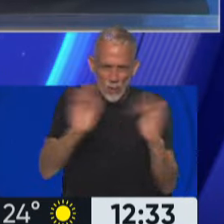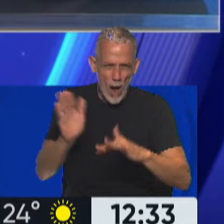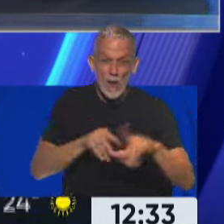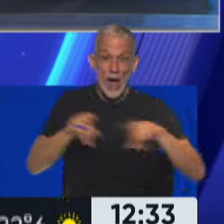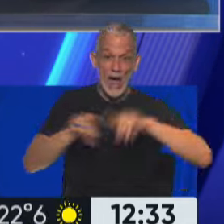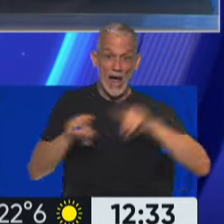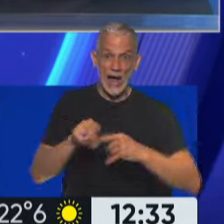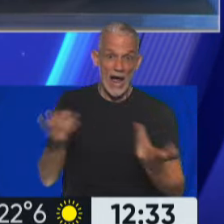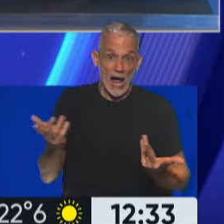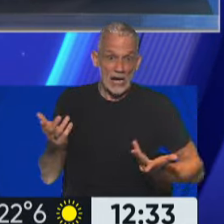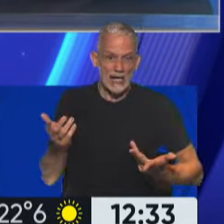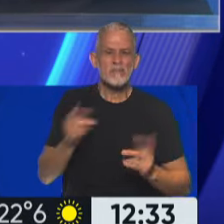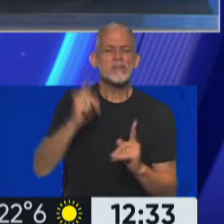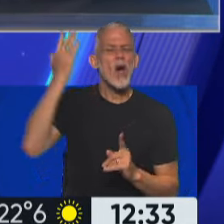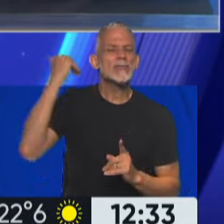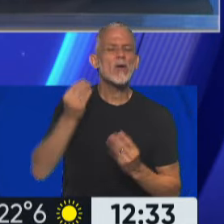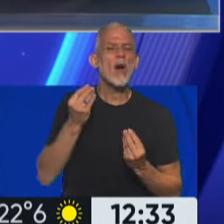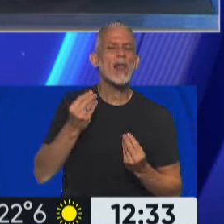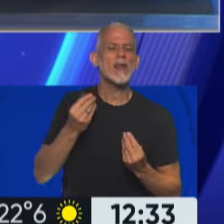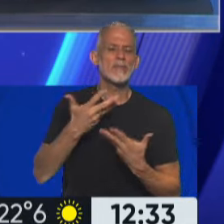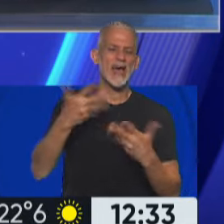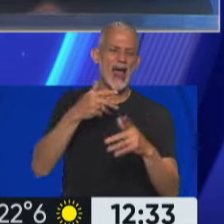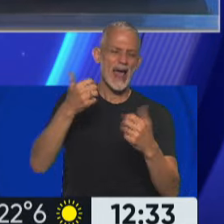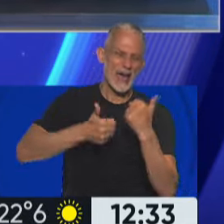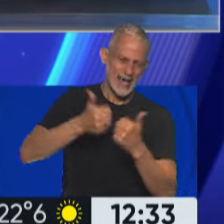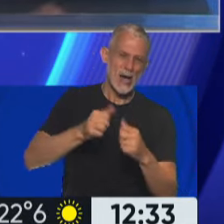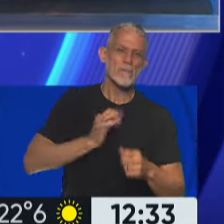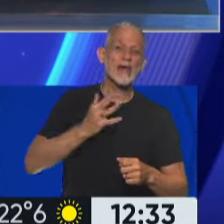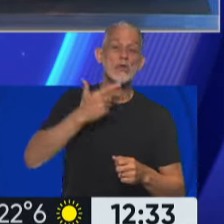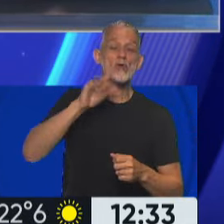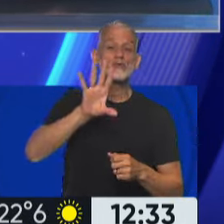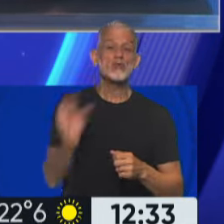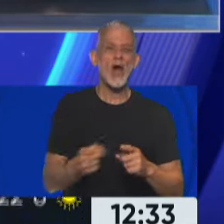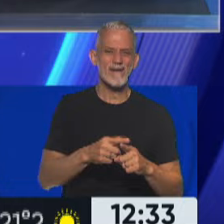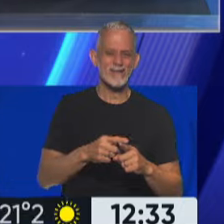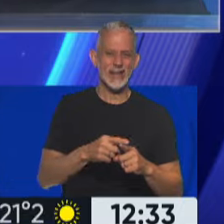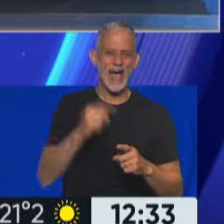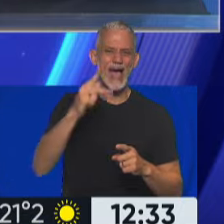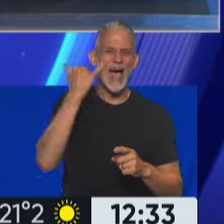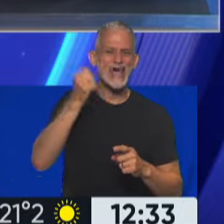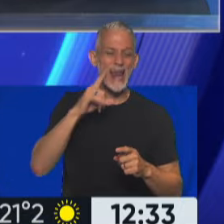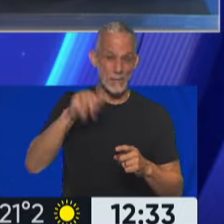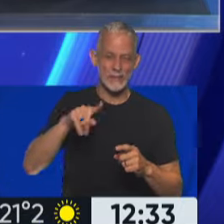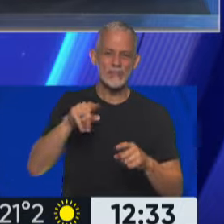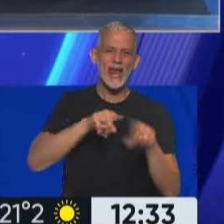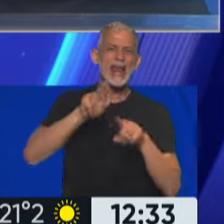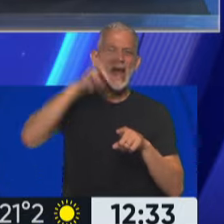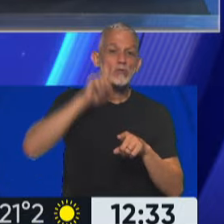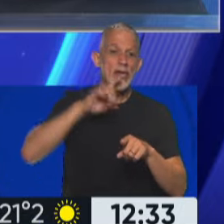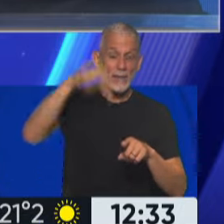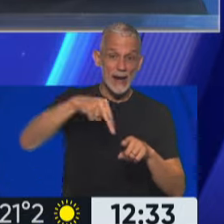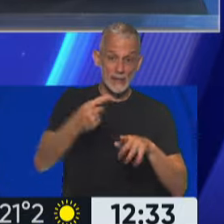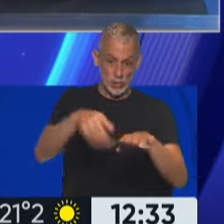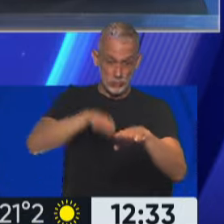carrera que casi no se corre recordamos el gran premio de Sudáfrica en calami donde Carlos Alberto reuto manzan segundo de